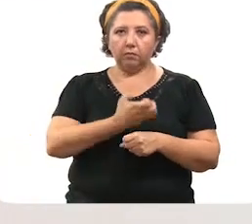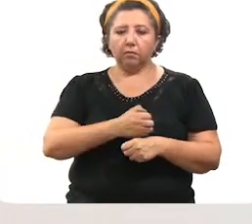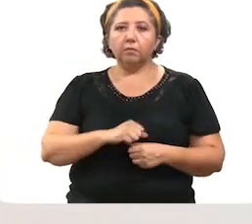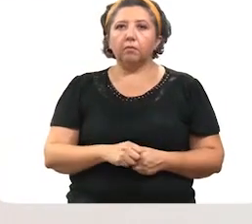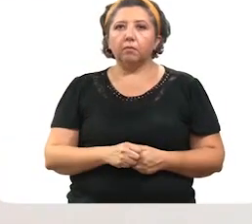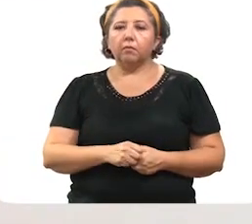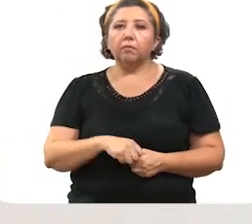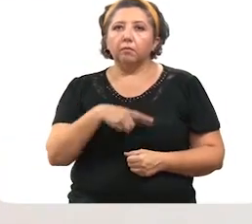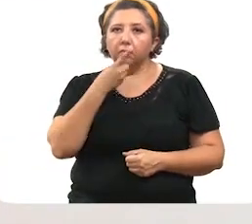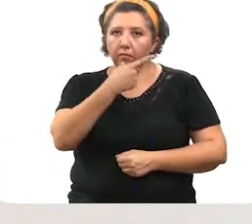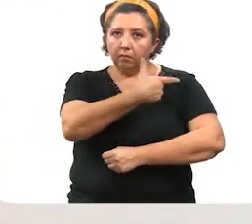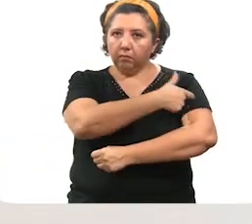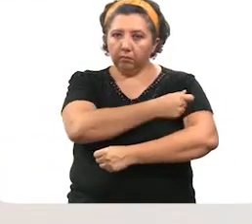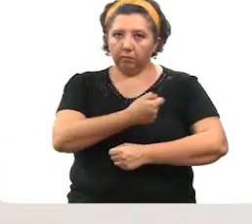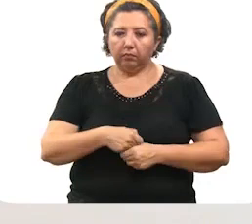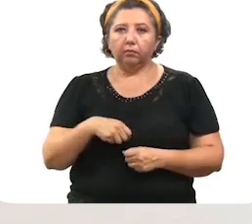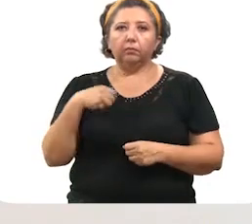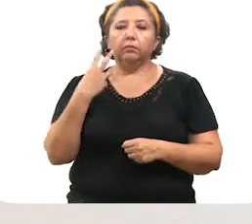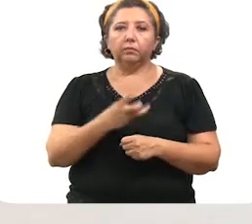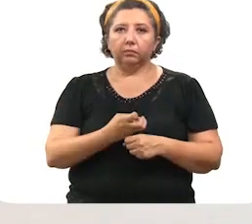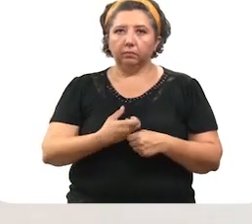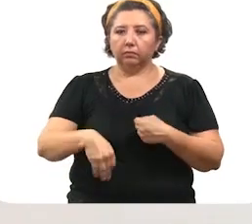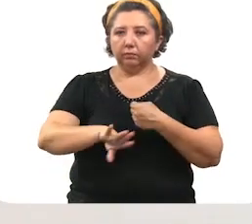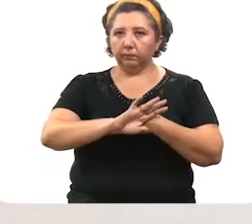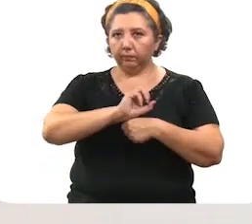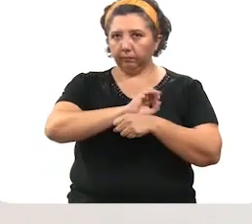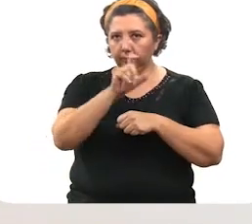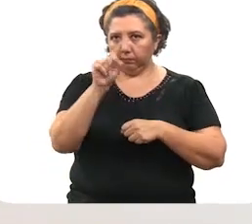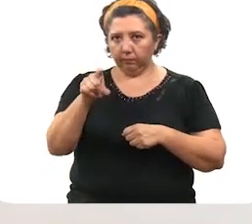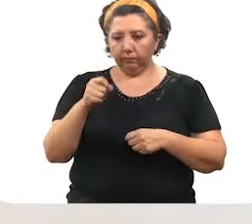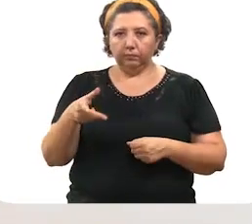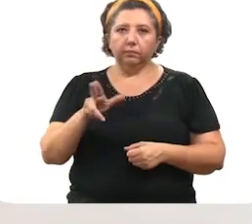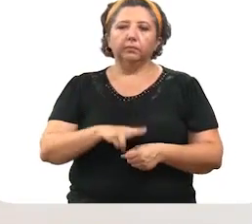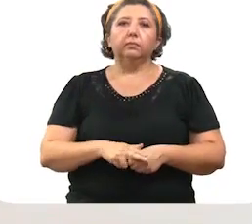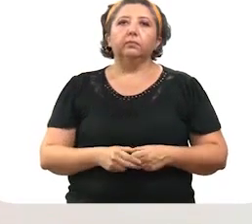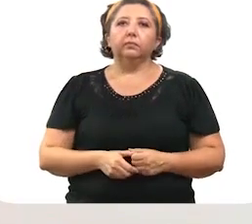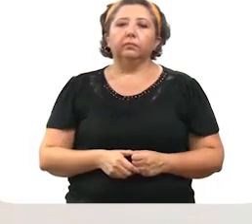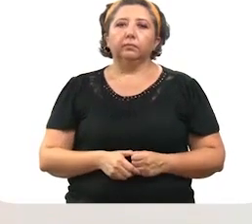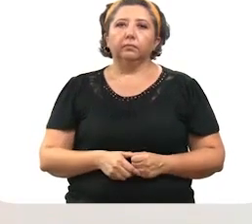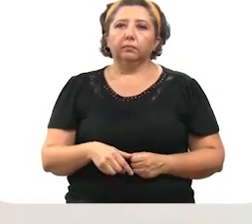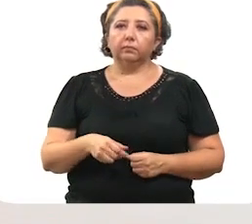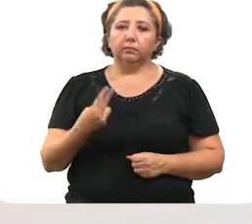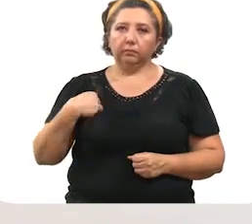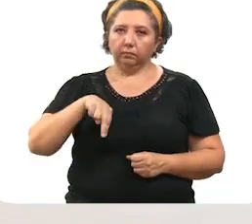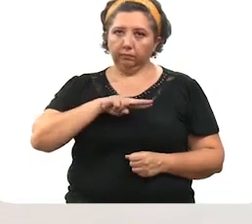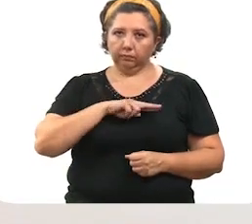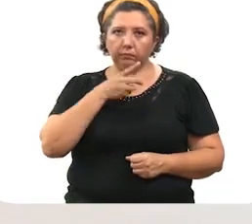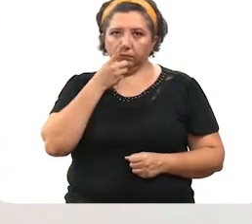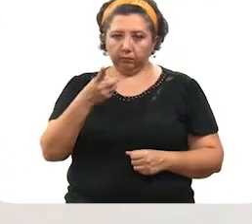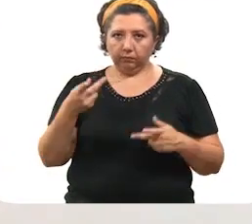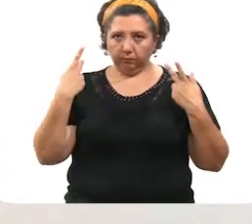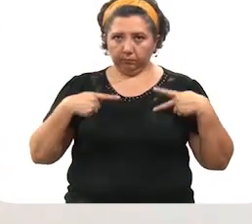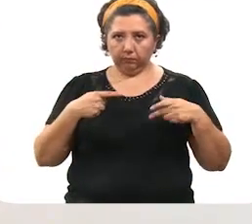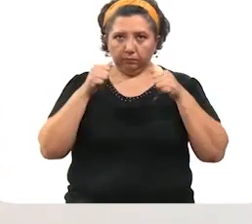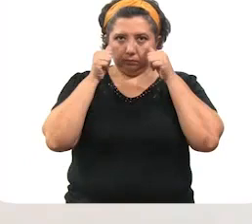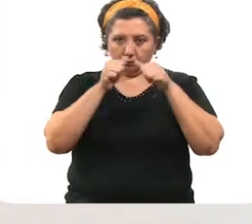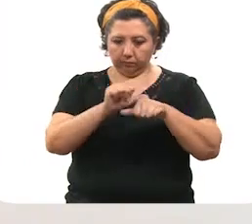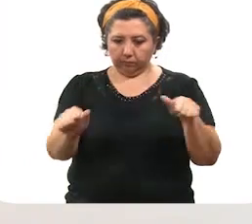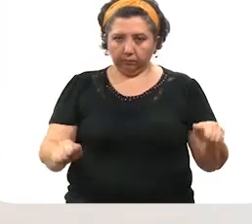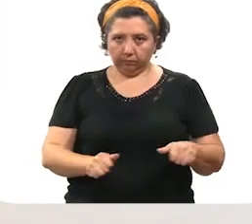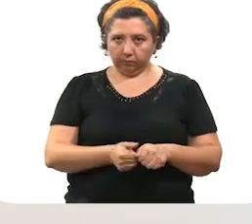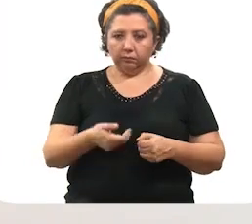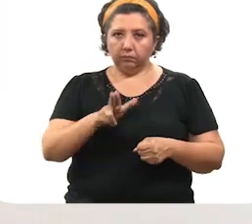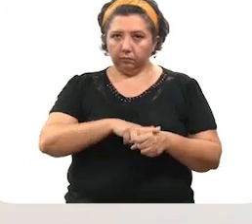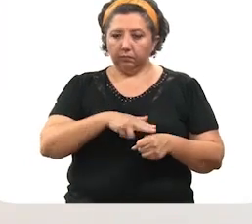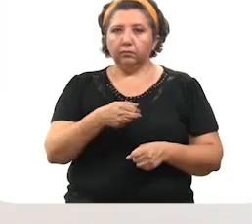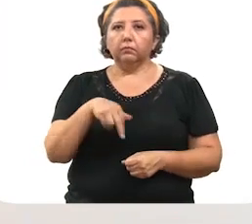Estado recibirán la vacuna de refuerzo contra el coronavirus en sus mismos nosocomios. Mientras que al personal que atiende las áreas de COVID de los